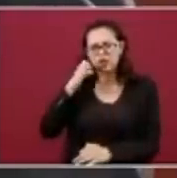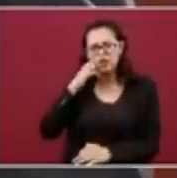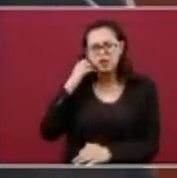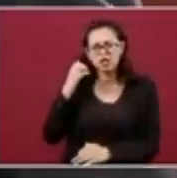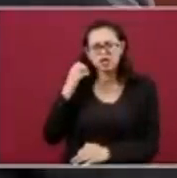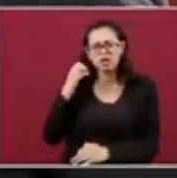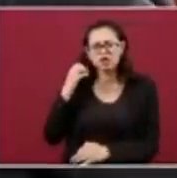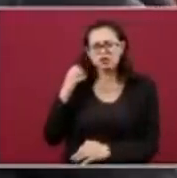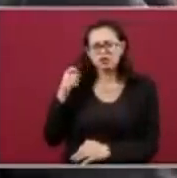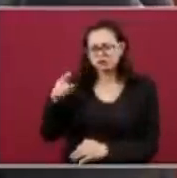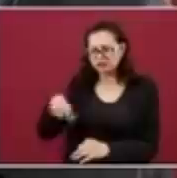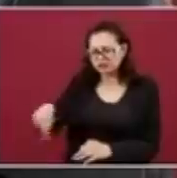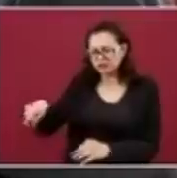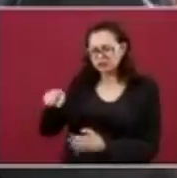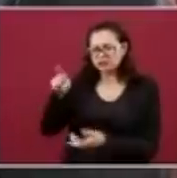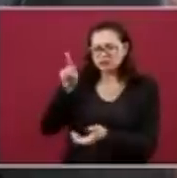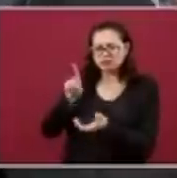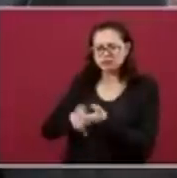crear